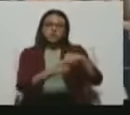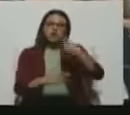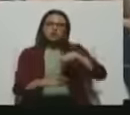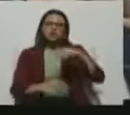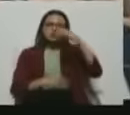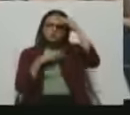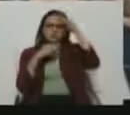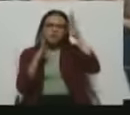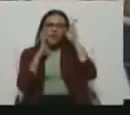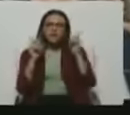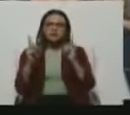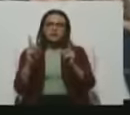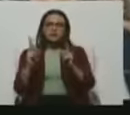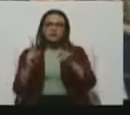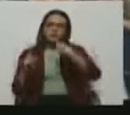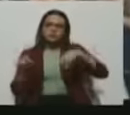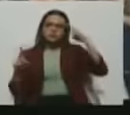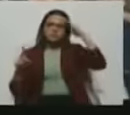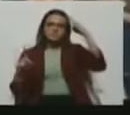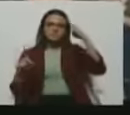atención, FIR,